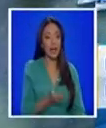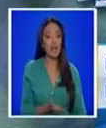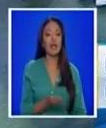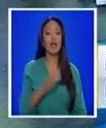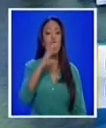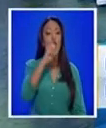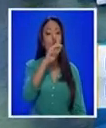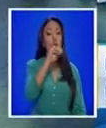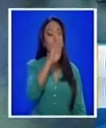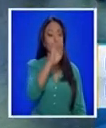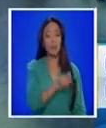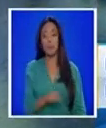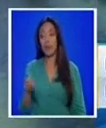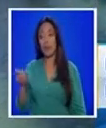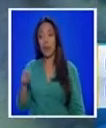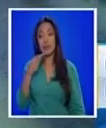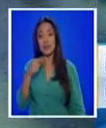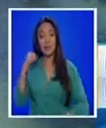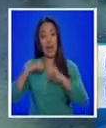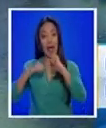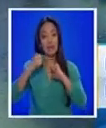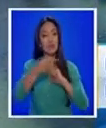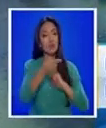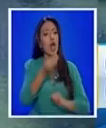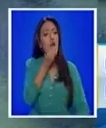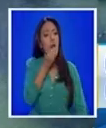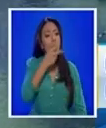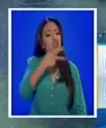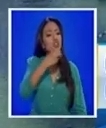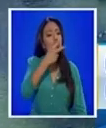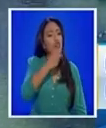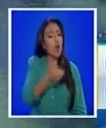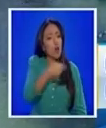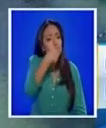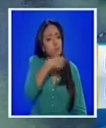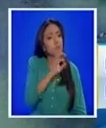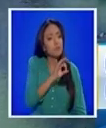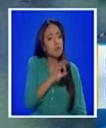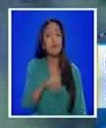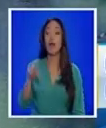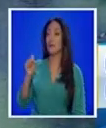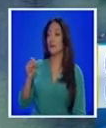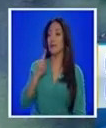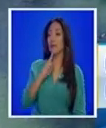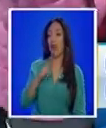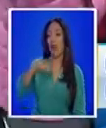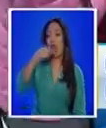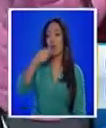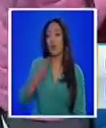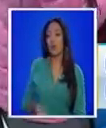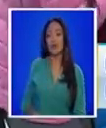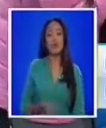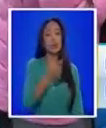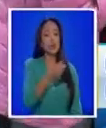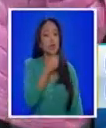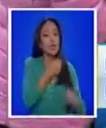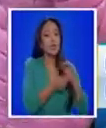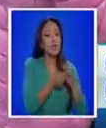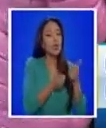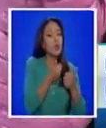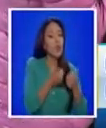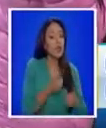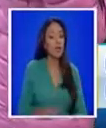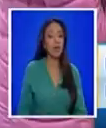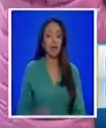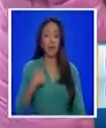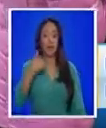Familias dice que han comido chocho y encebollado para tener fuerza, ¿es así? Sí, un poco. Sí. ¿Cuál fue la táctica, la técnica? Yo creo